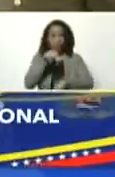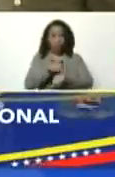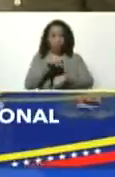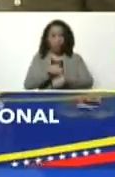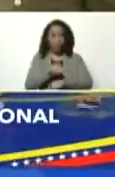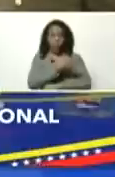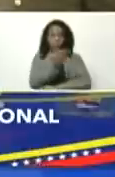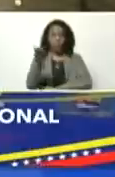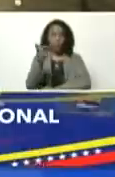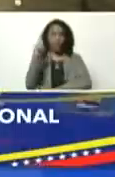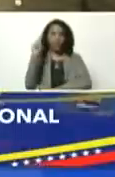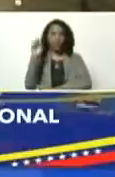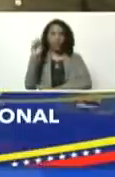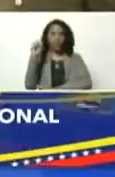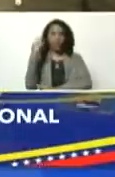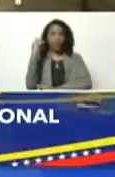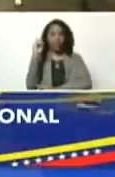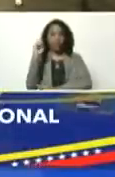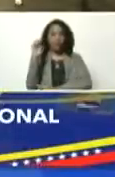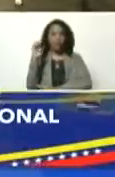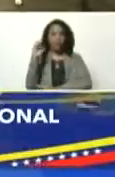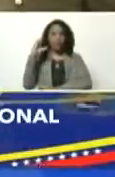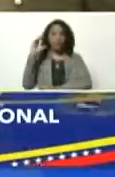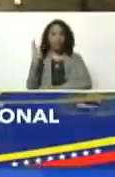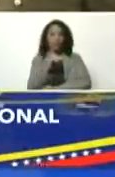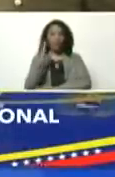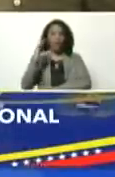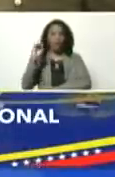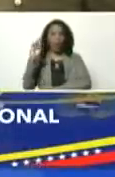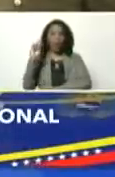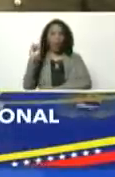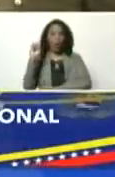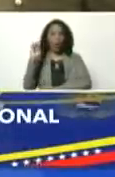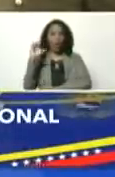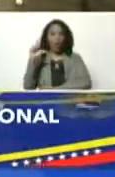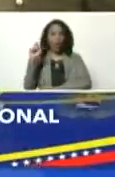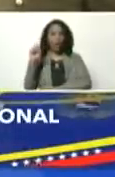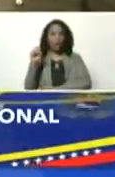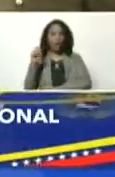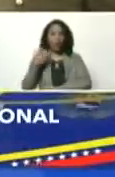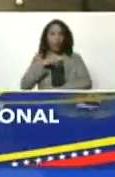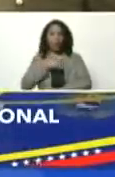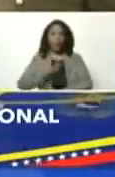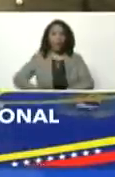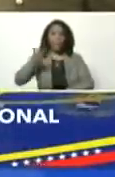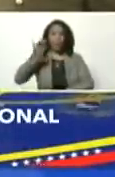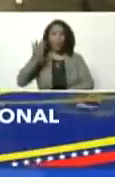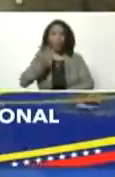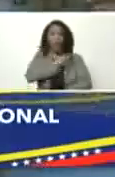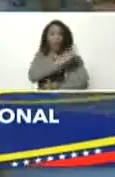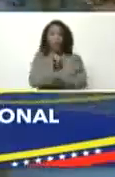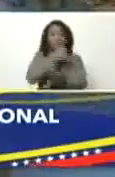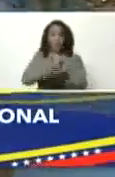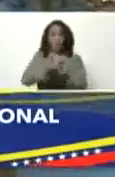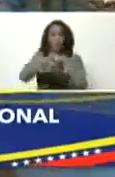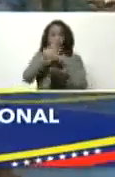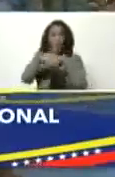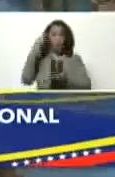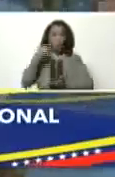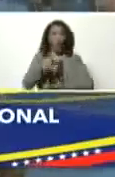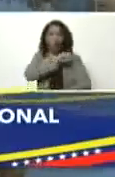son tenientes coroneles y capitanes de fragata de nuestra gloriosa Fuerza Armada Nacional Bolivariana.